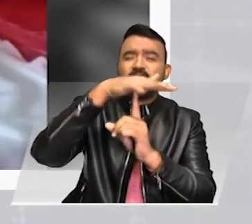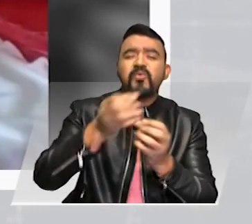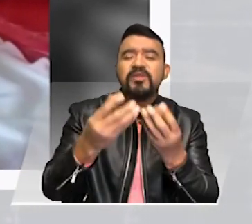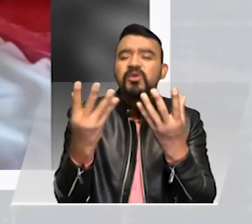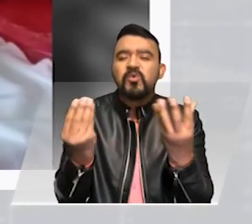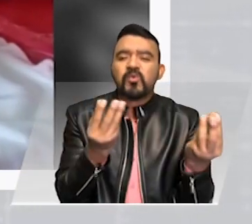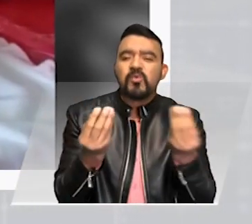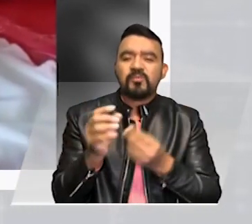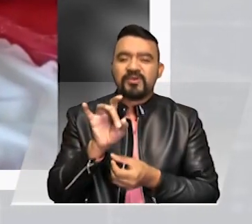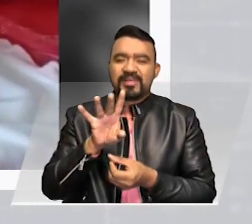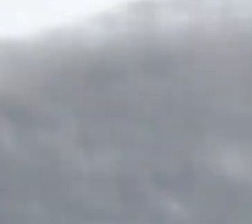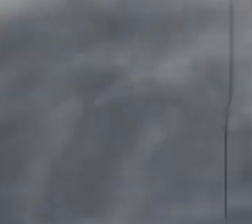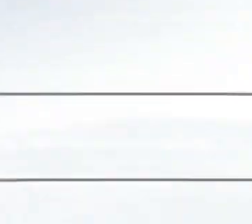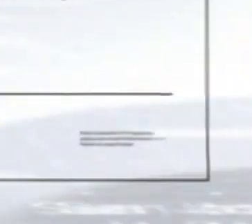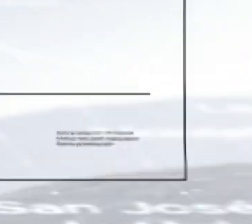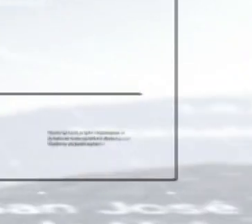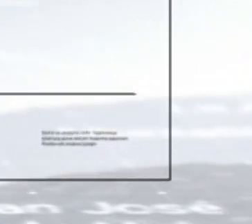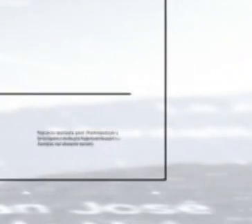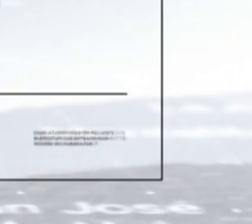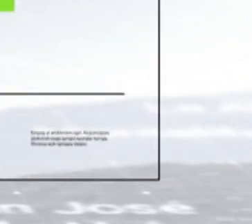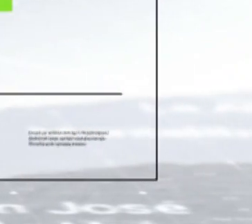áreas de nuestro país